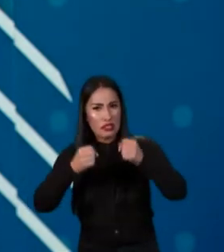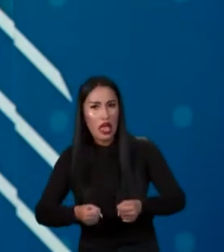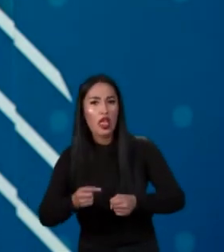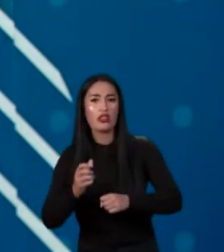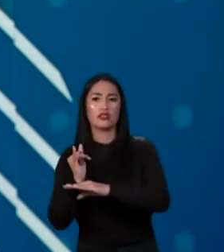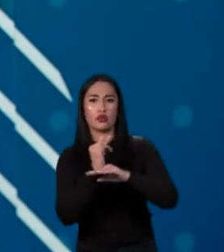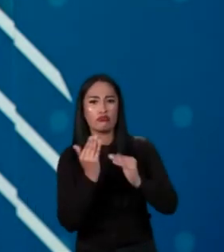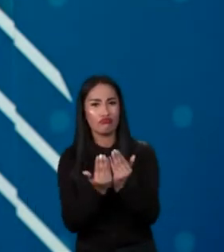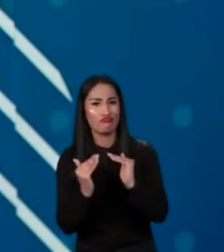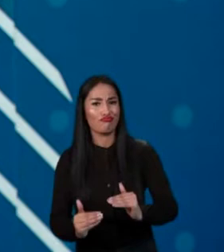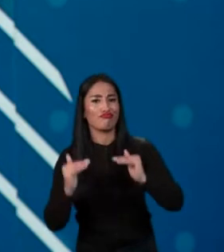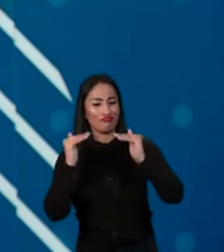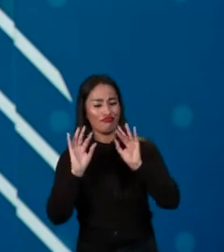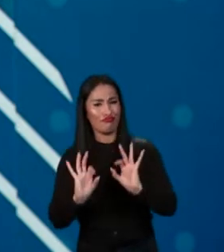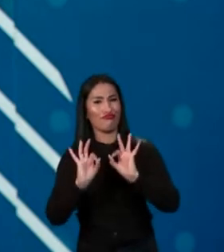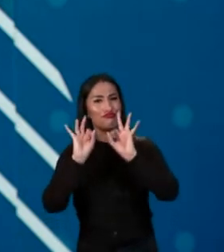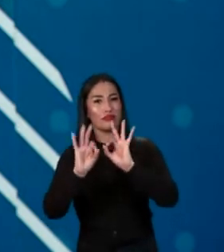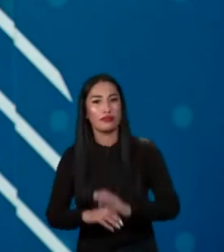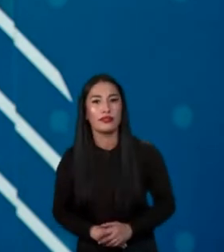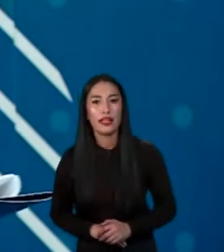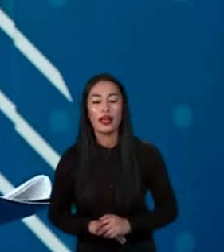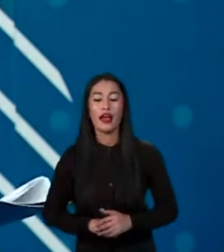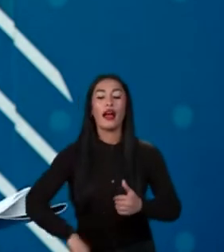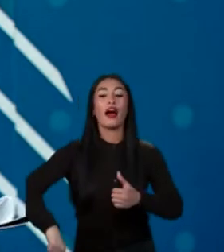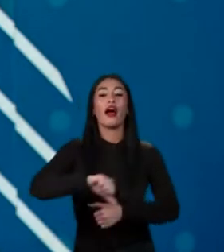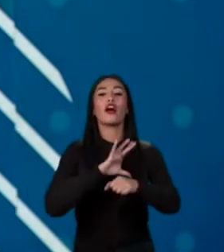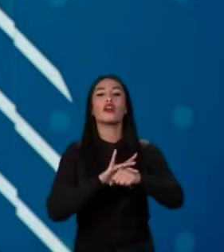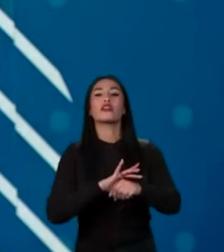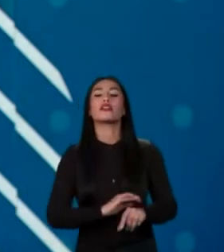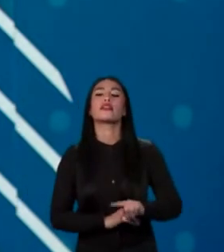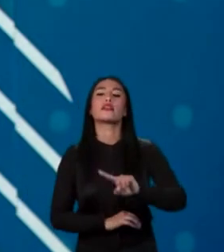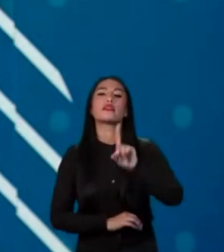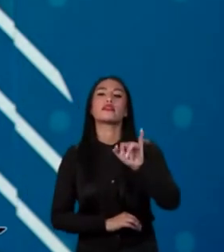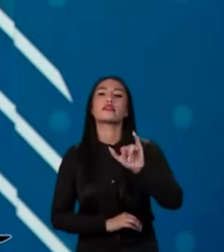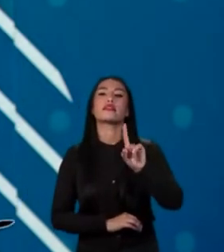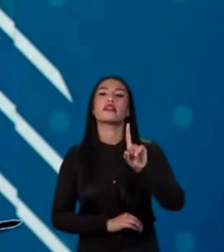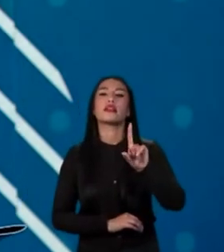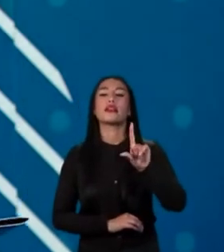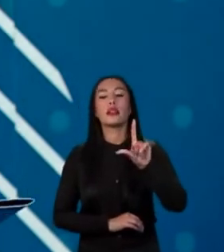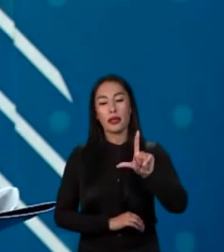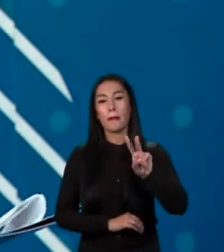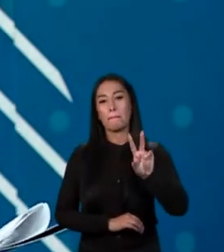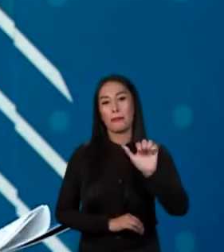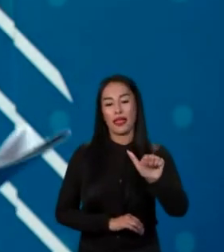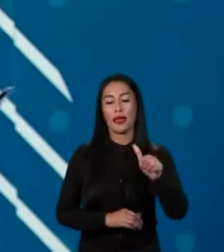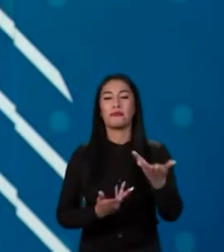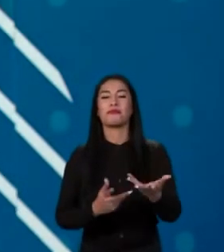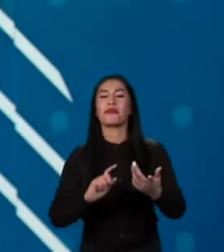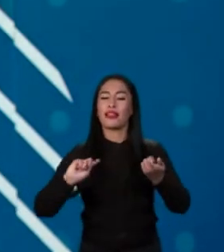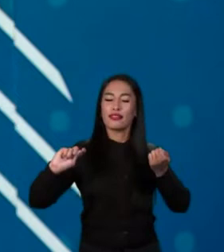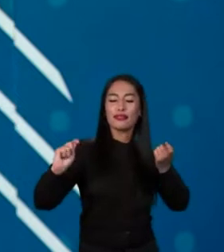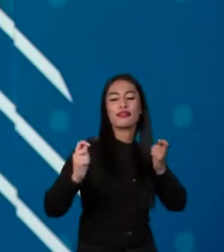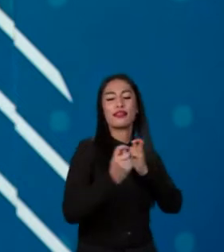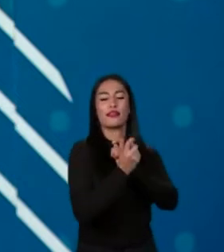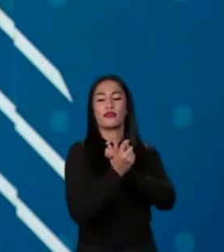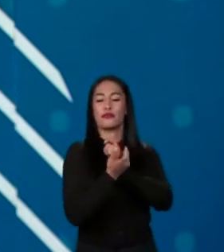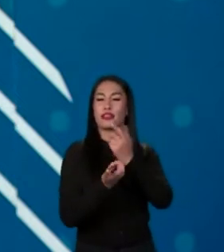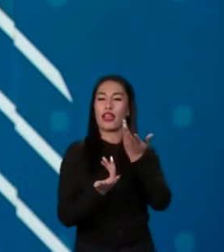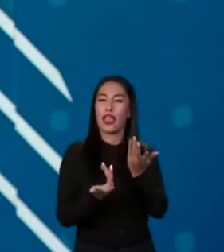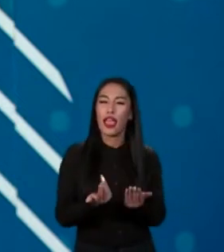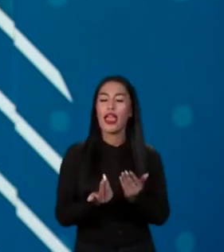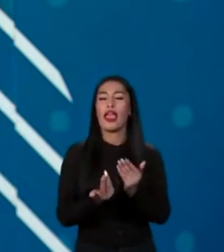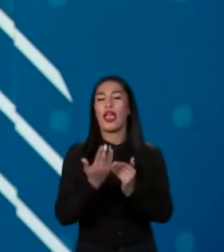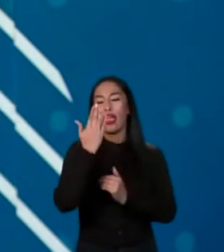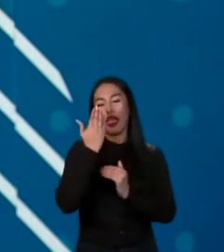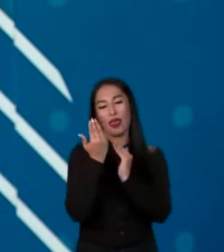doctora silvia bienvenida las transformaciones educativas y la innovación precisamente en los